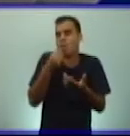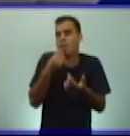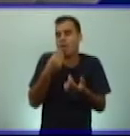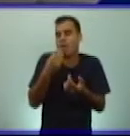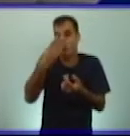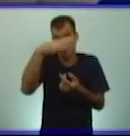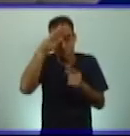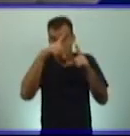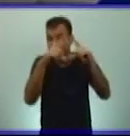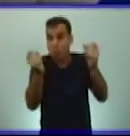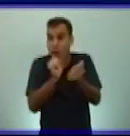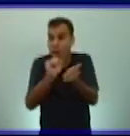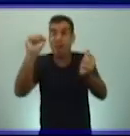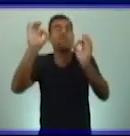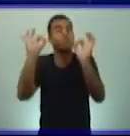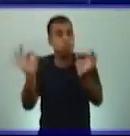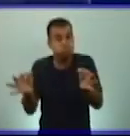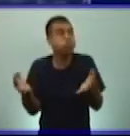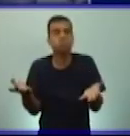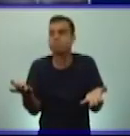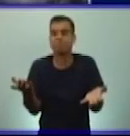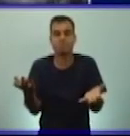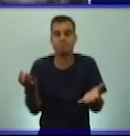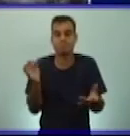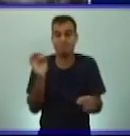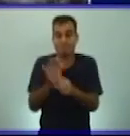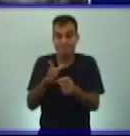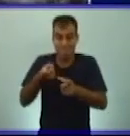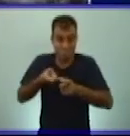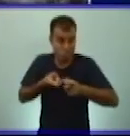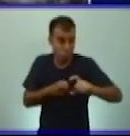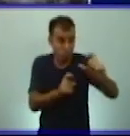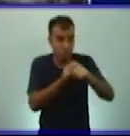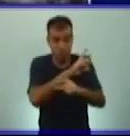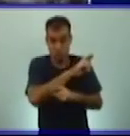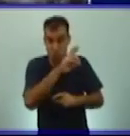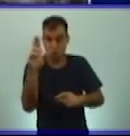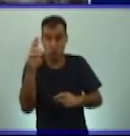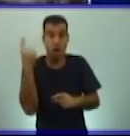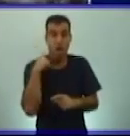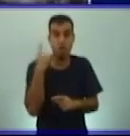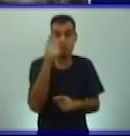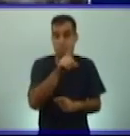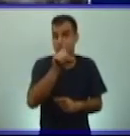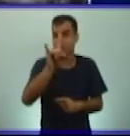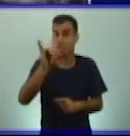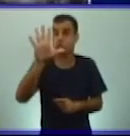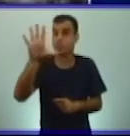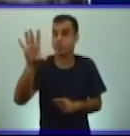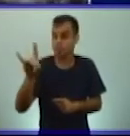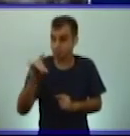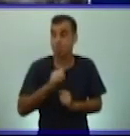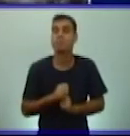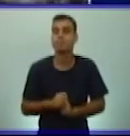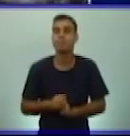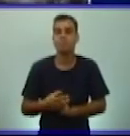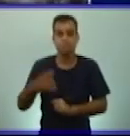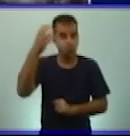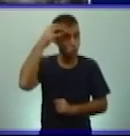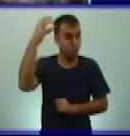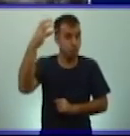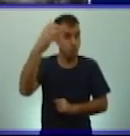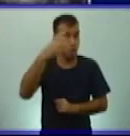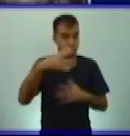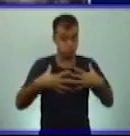verdadera independencia de Cuba, tras el triunfo de la Revolución Cubana en 1959, el gobierno de los